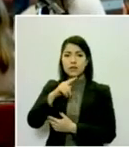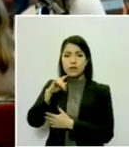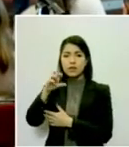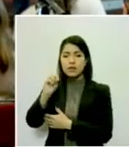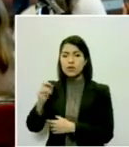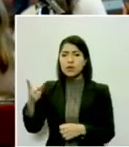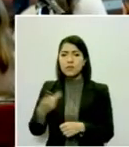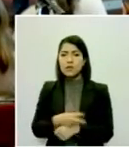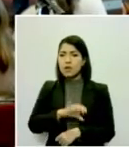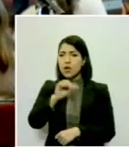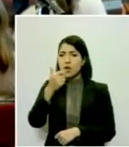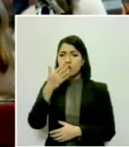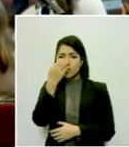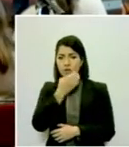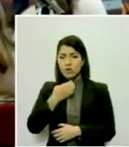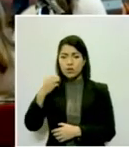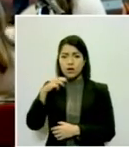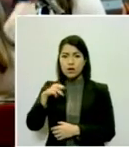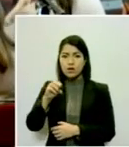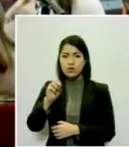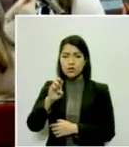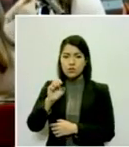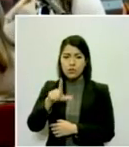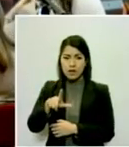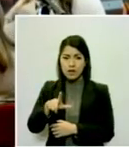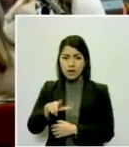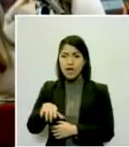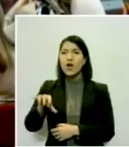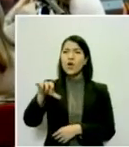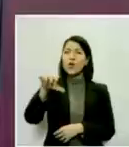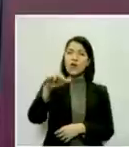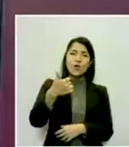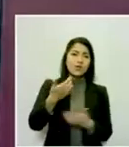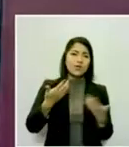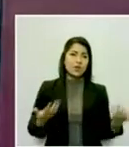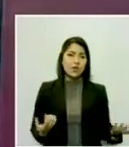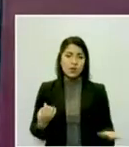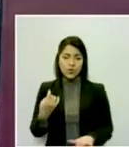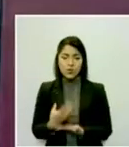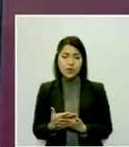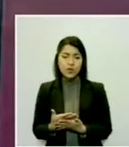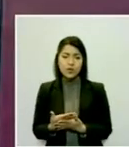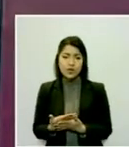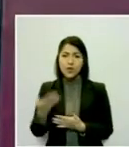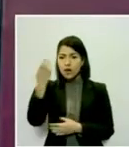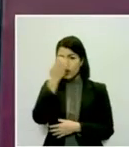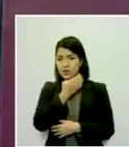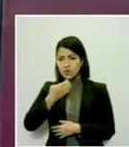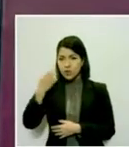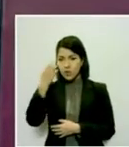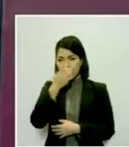¿qué pasa con las otras normales también? Las otras normales no son, solo las normales que son